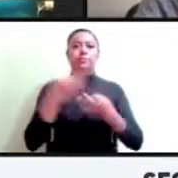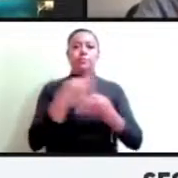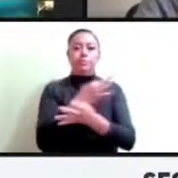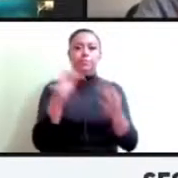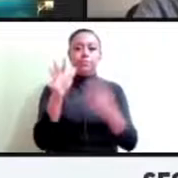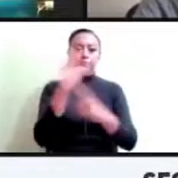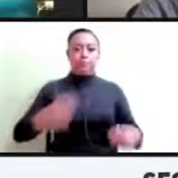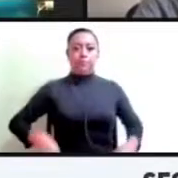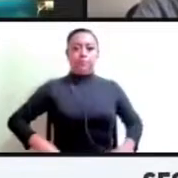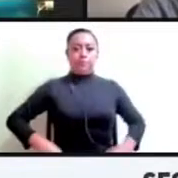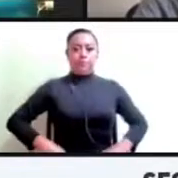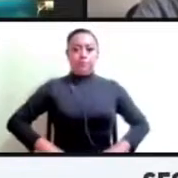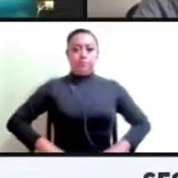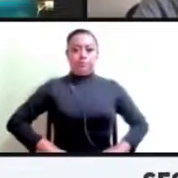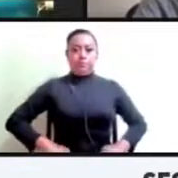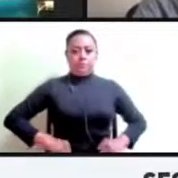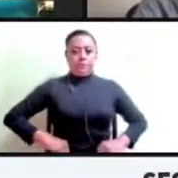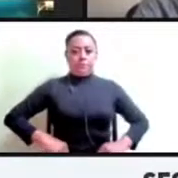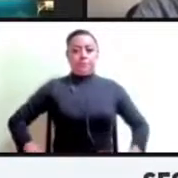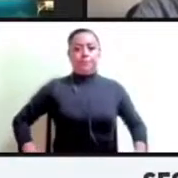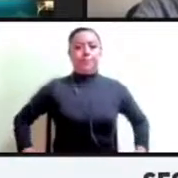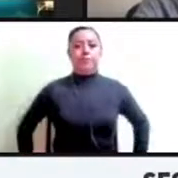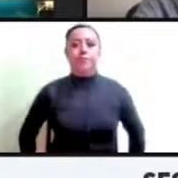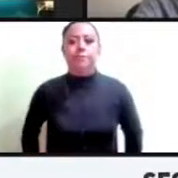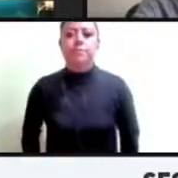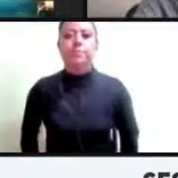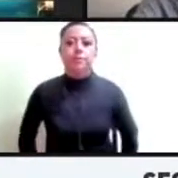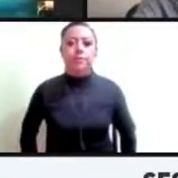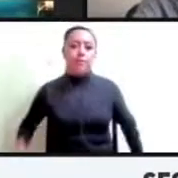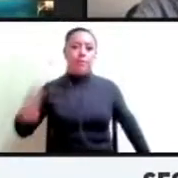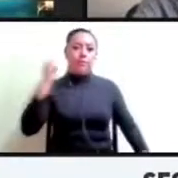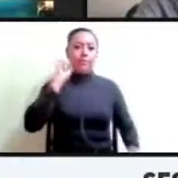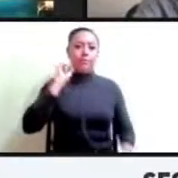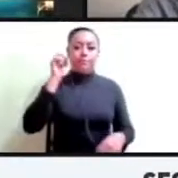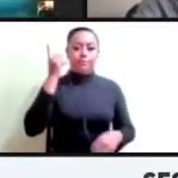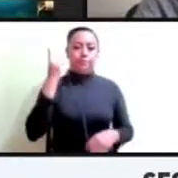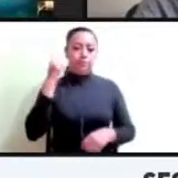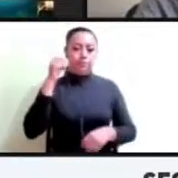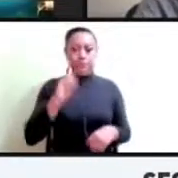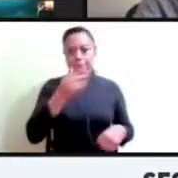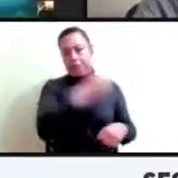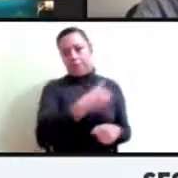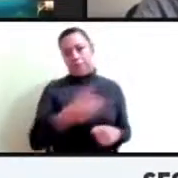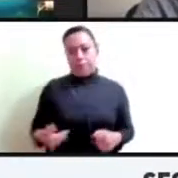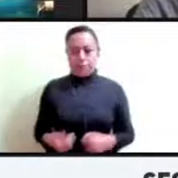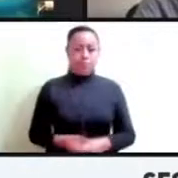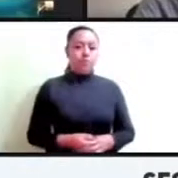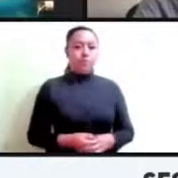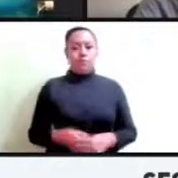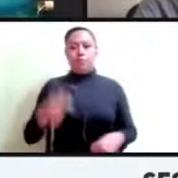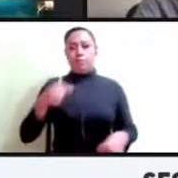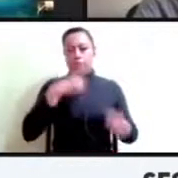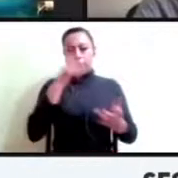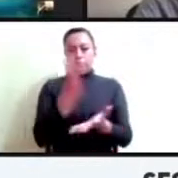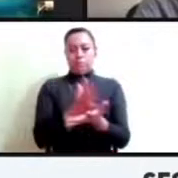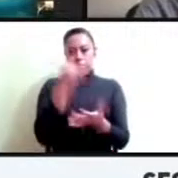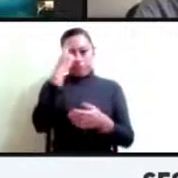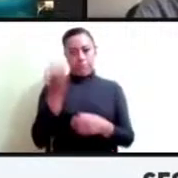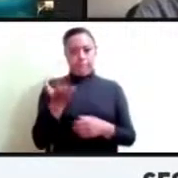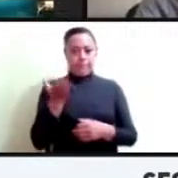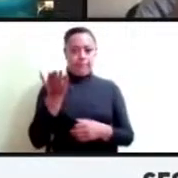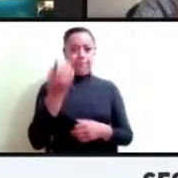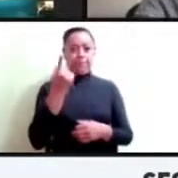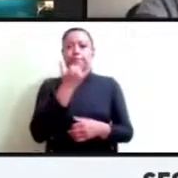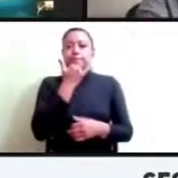Diputada Presidenta, sí, Paula. Sí, diputada. Es solamente para aceptar, pedir una disculpa y